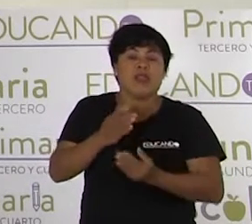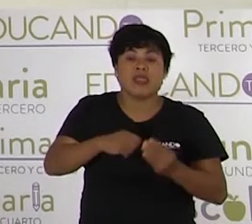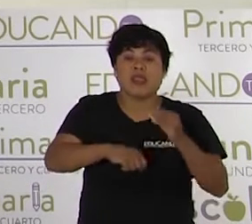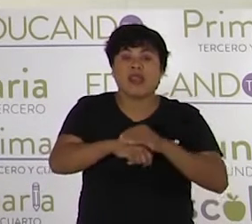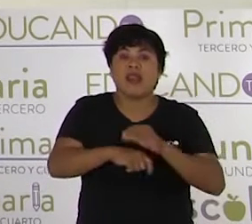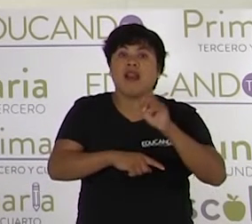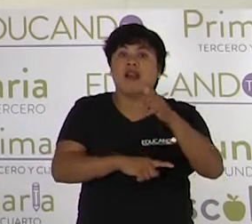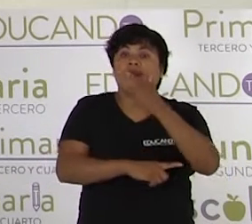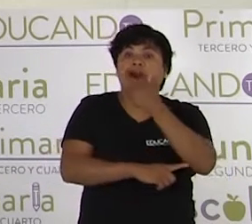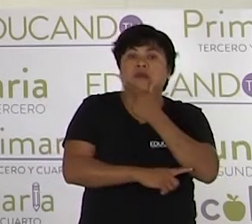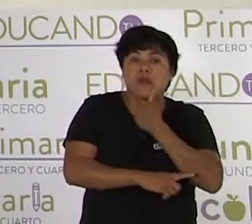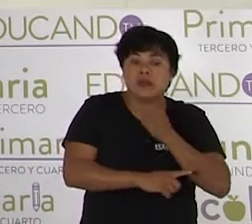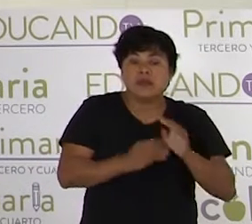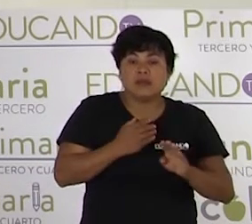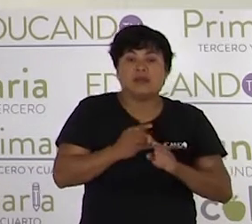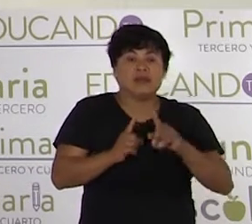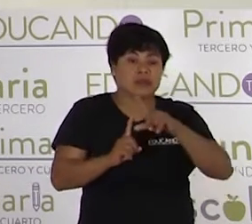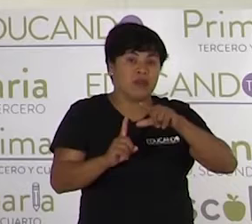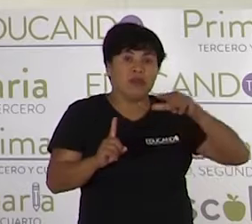leñador se alejó